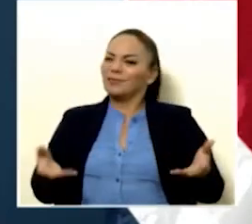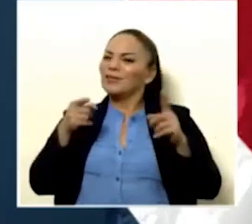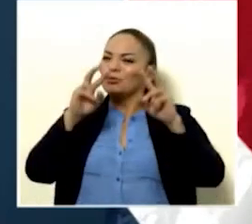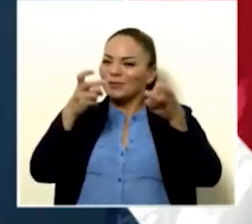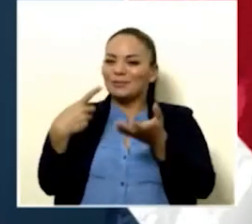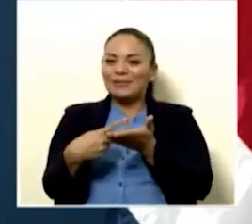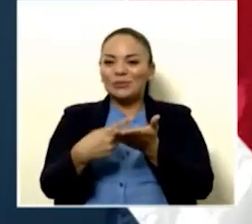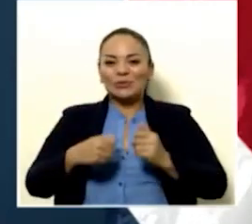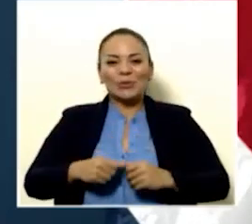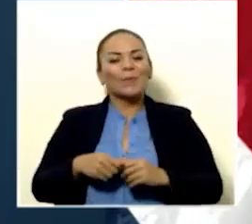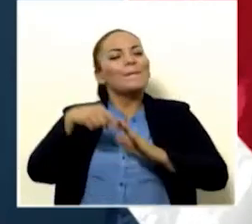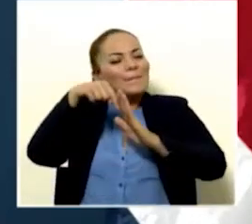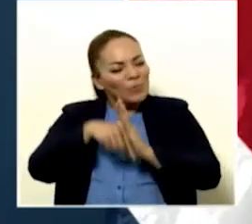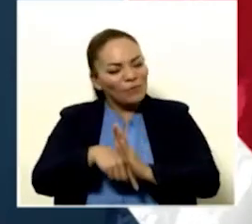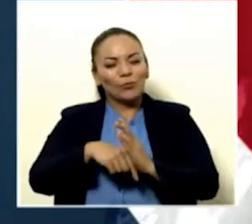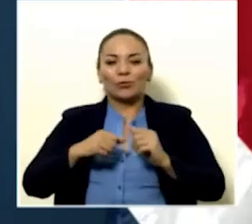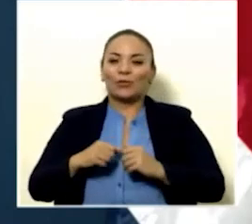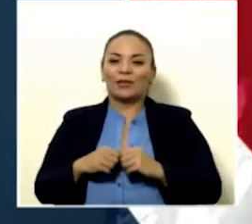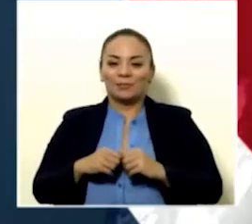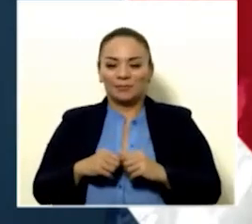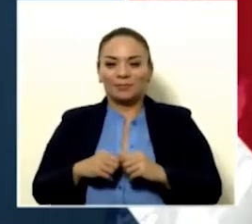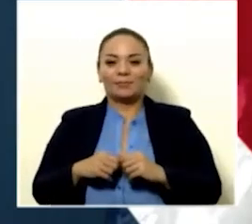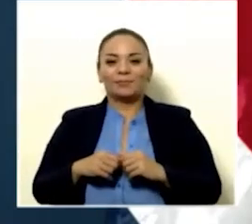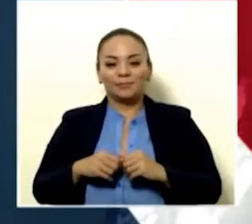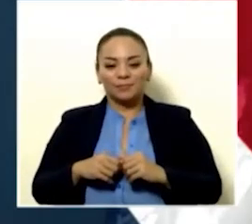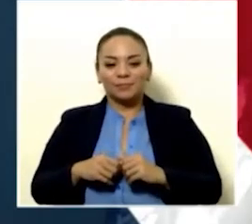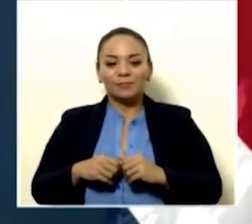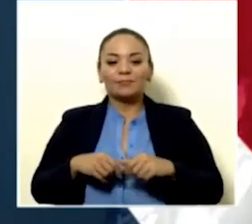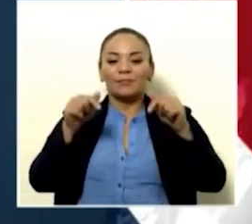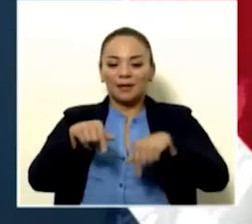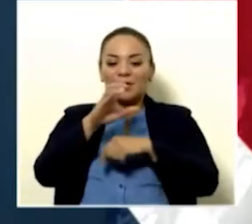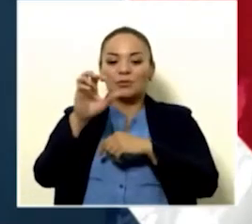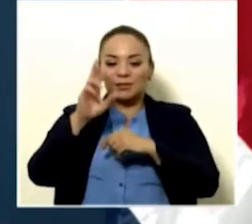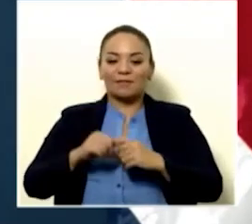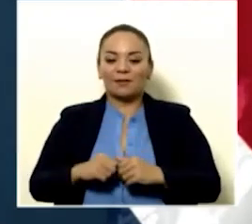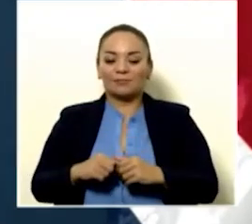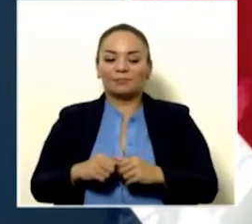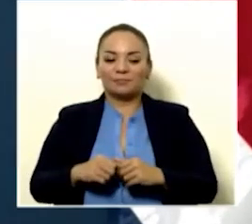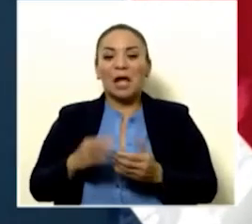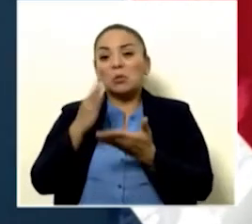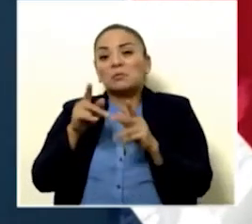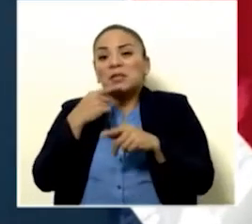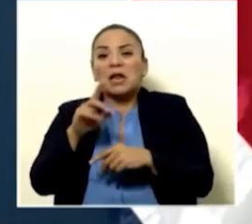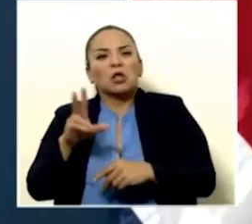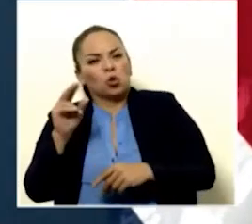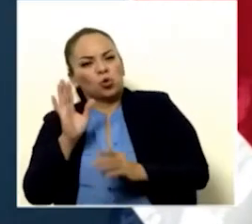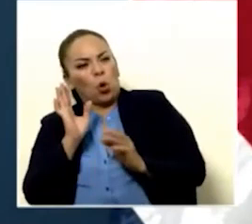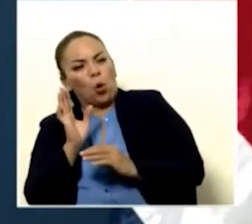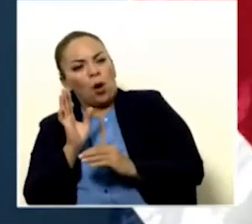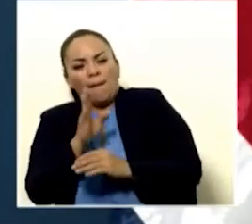de discusión profunda en Costa Rica. donde algunos dirán, no, Dios guarde, no me